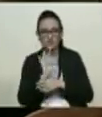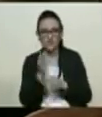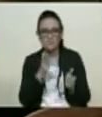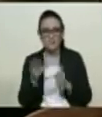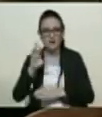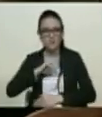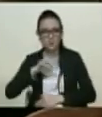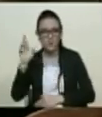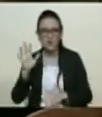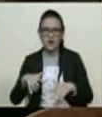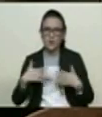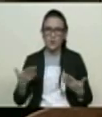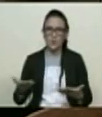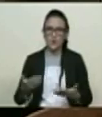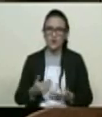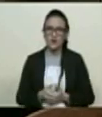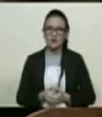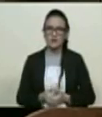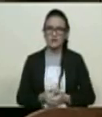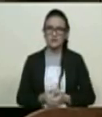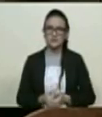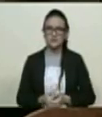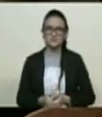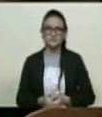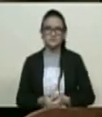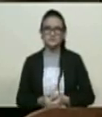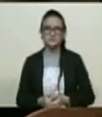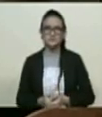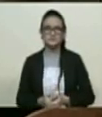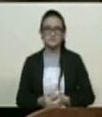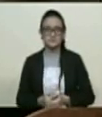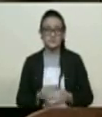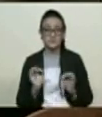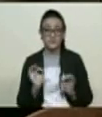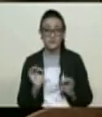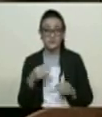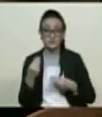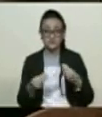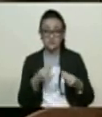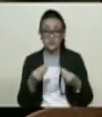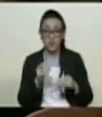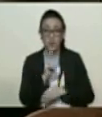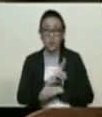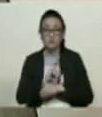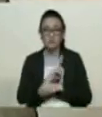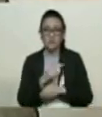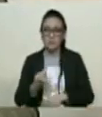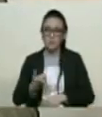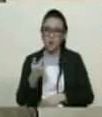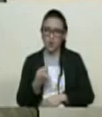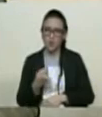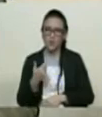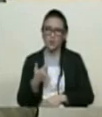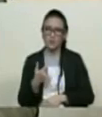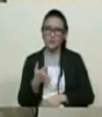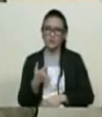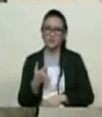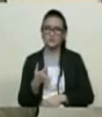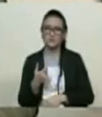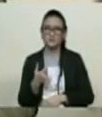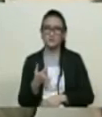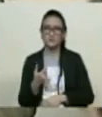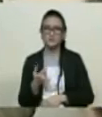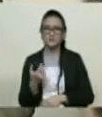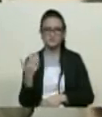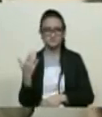República. Hacemos una habilitación, lo hemos hecho y se ha utilizado poco, tengo que decirlo. Nosotros